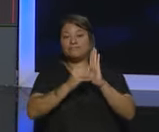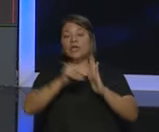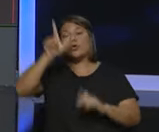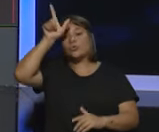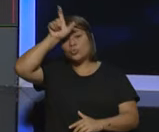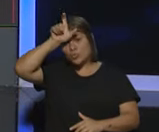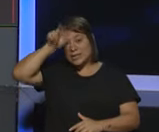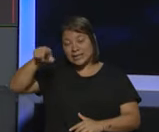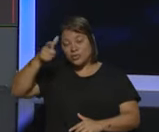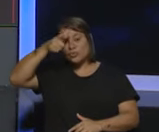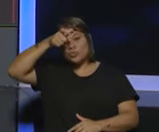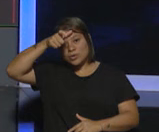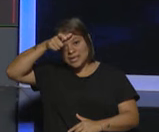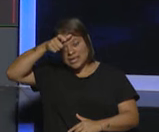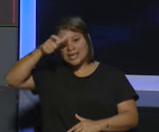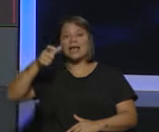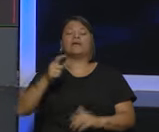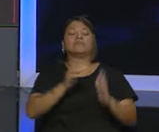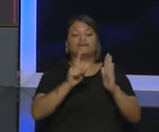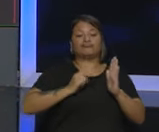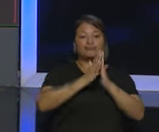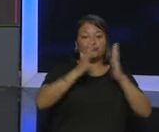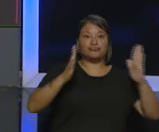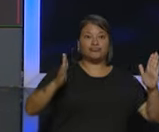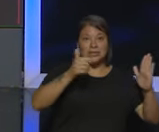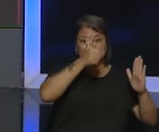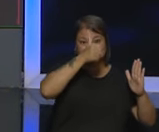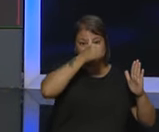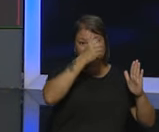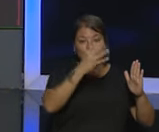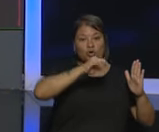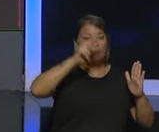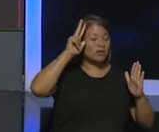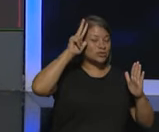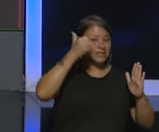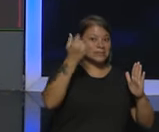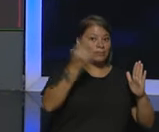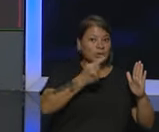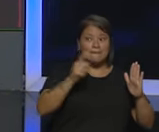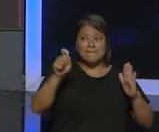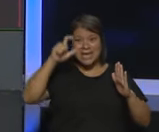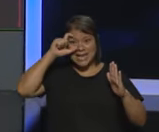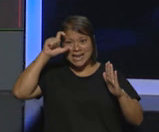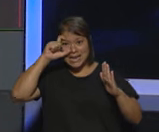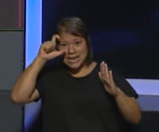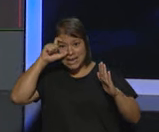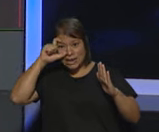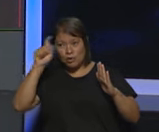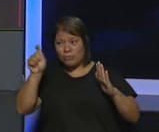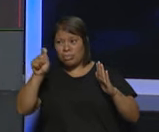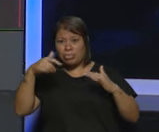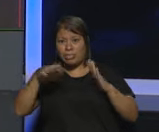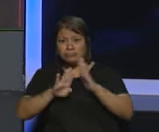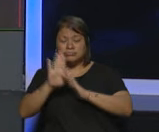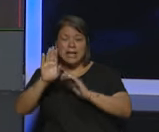interanual del 64,8 6% en enero eh la mensual fue alta para ellos y apenas llegó